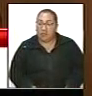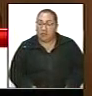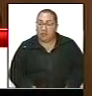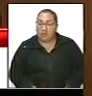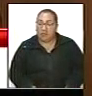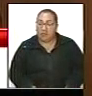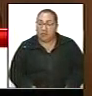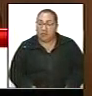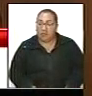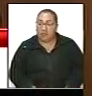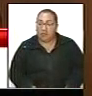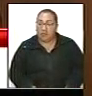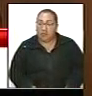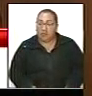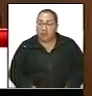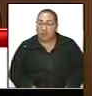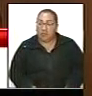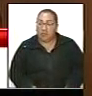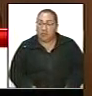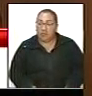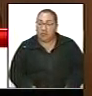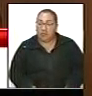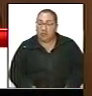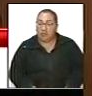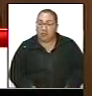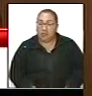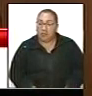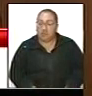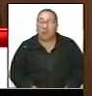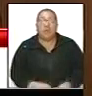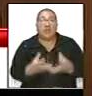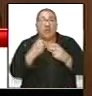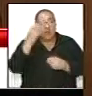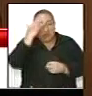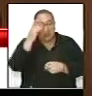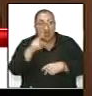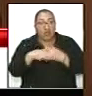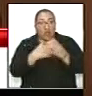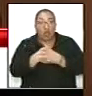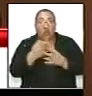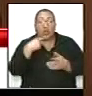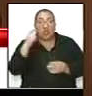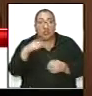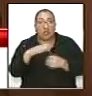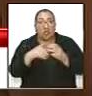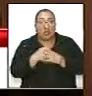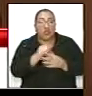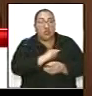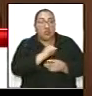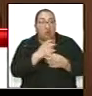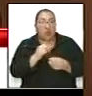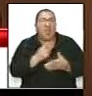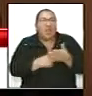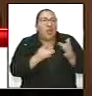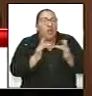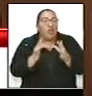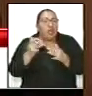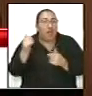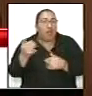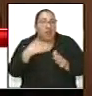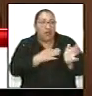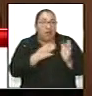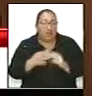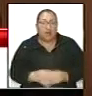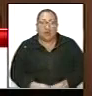demanda de los futuros profesionales está ligado al sector privado y al sector público. ¿Qué tipo de coordinación hay por parte